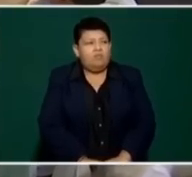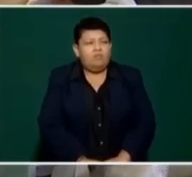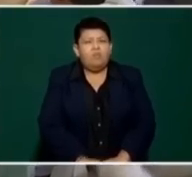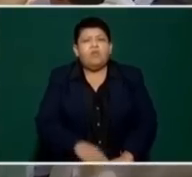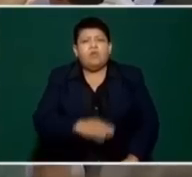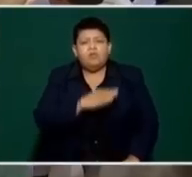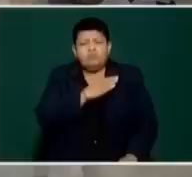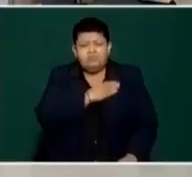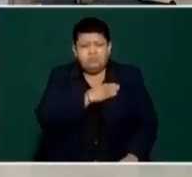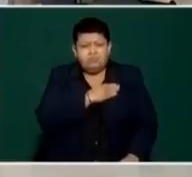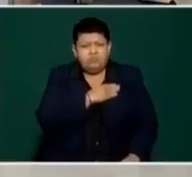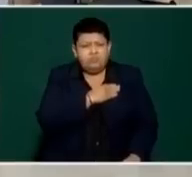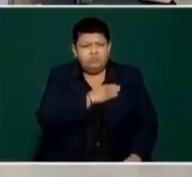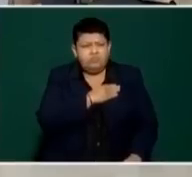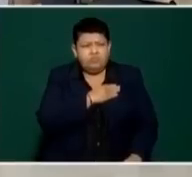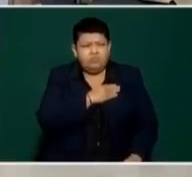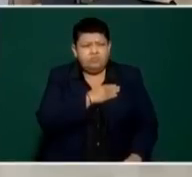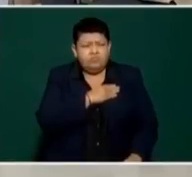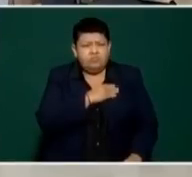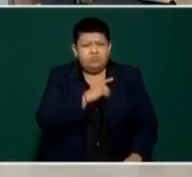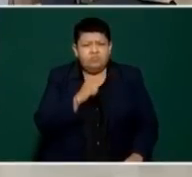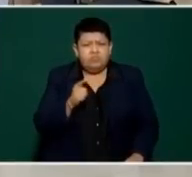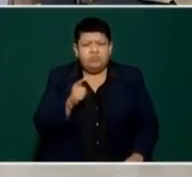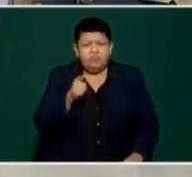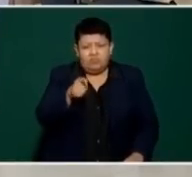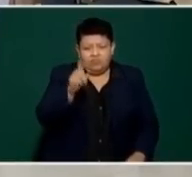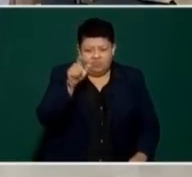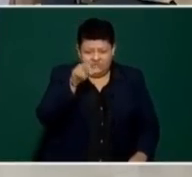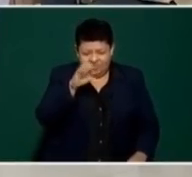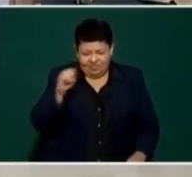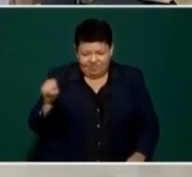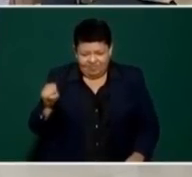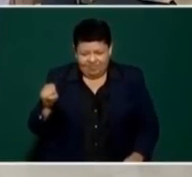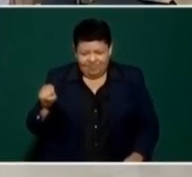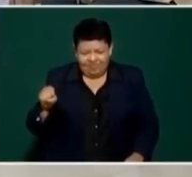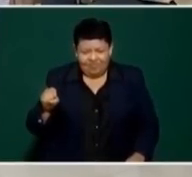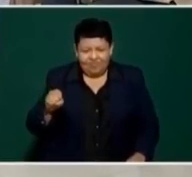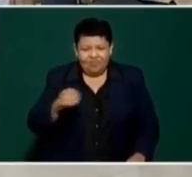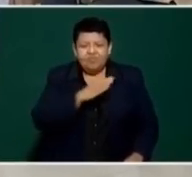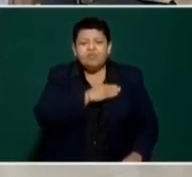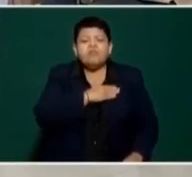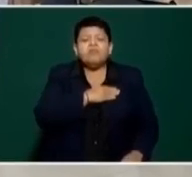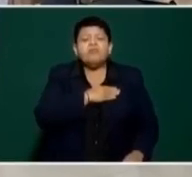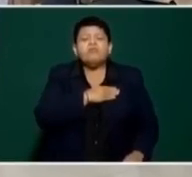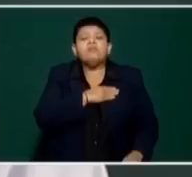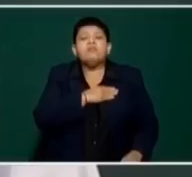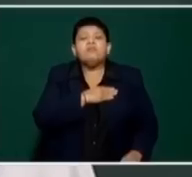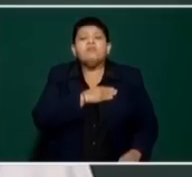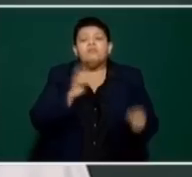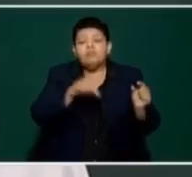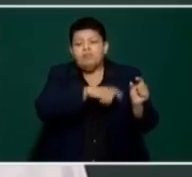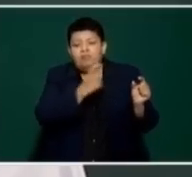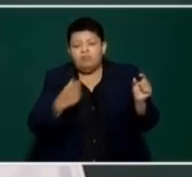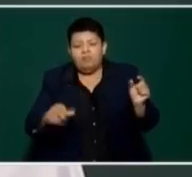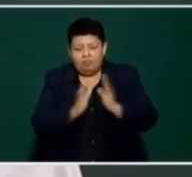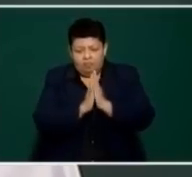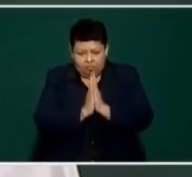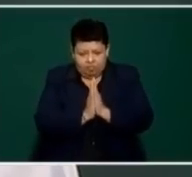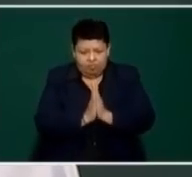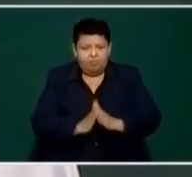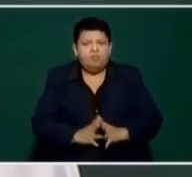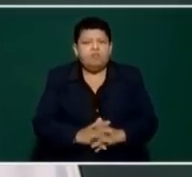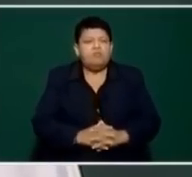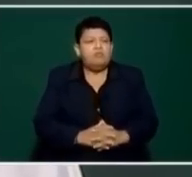Bueno, pero tú eres de Quintana Roo. Bueno, vamos al nacional y luego tú.